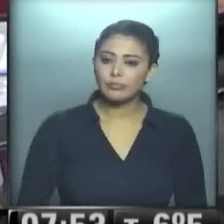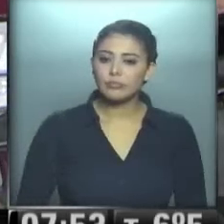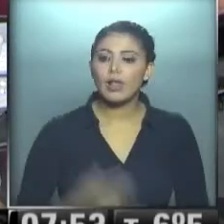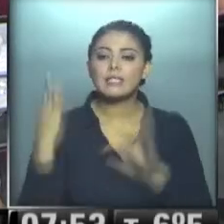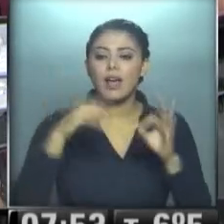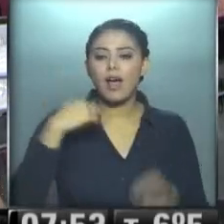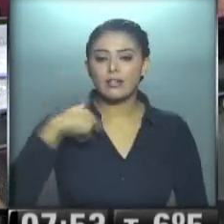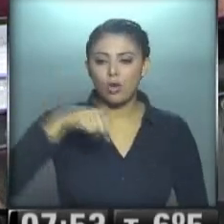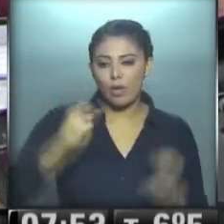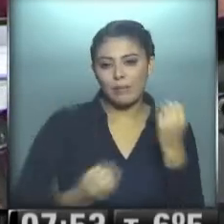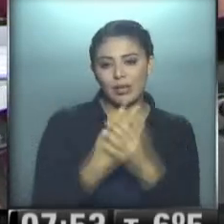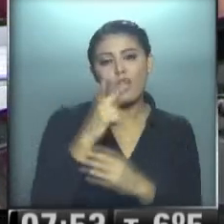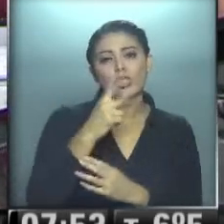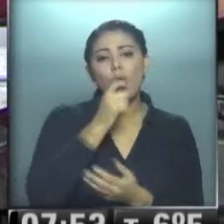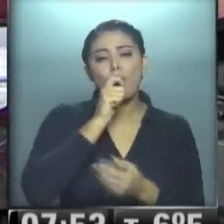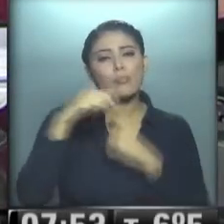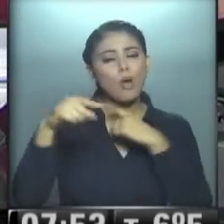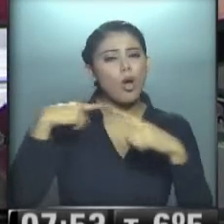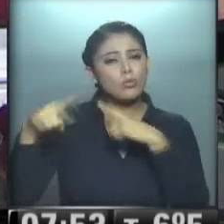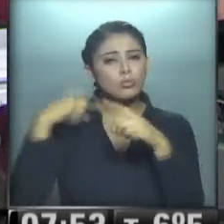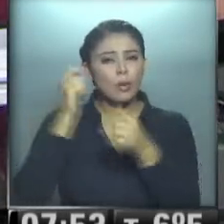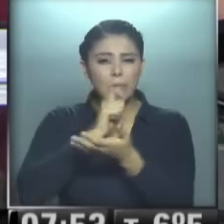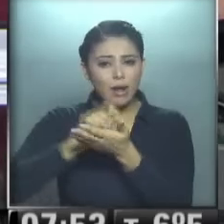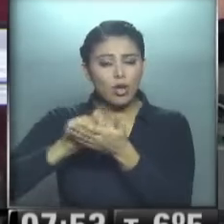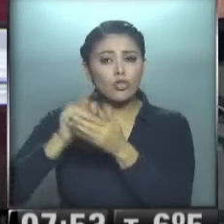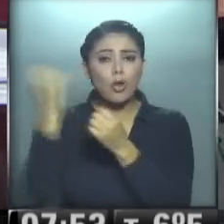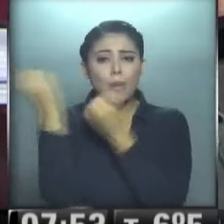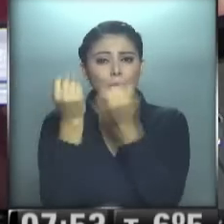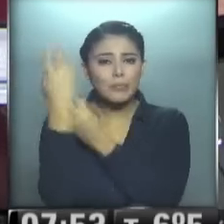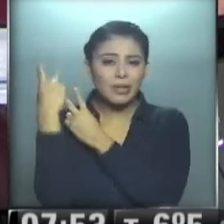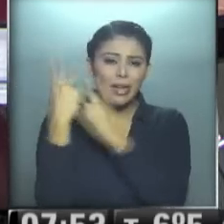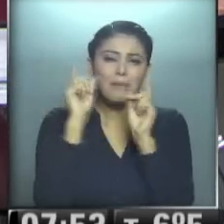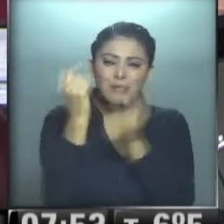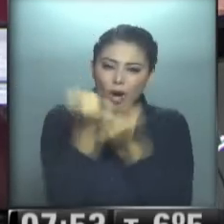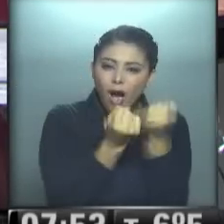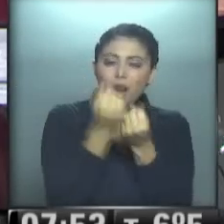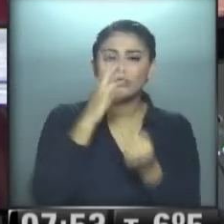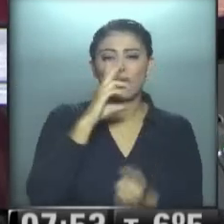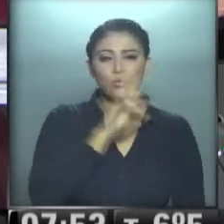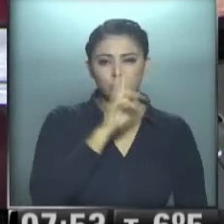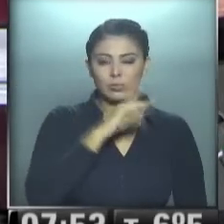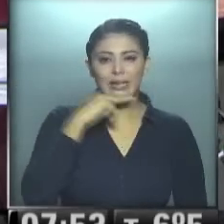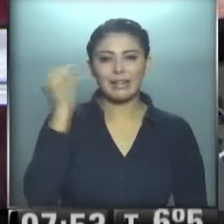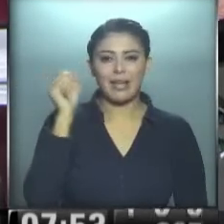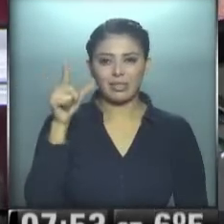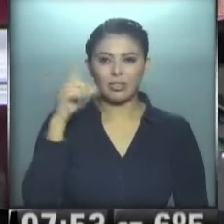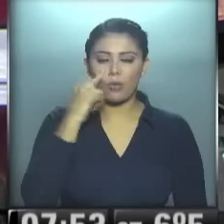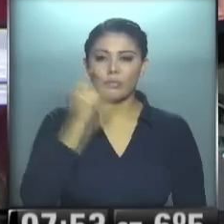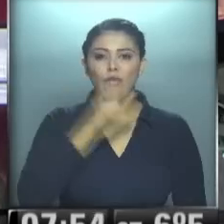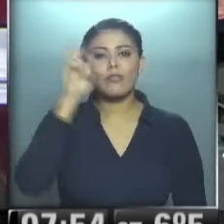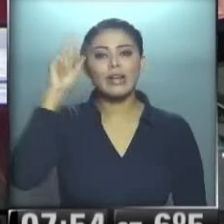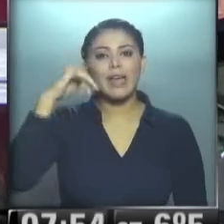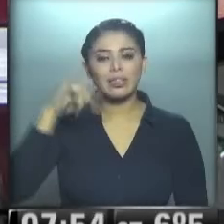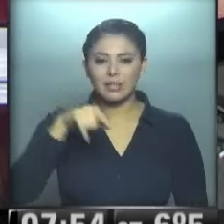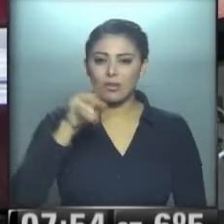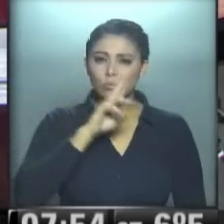Llegaron al país esta mañana los dos productores periodísticos que viajaban en el mismo auto de María Soledad Fernández, la hija de Tití Fernández, que